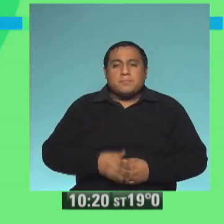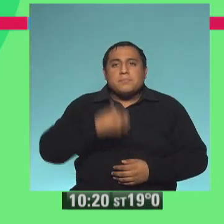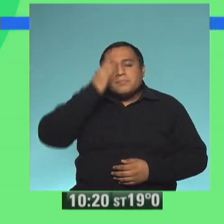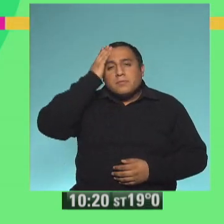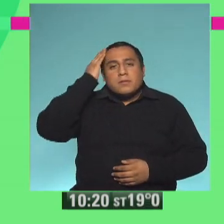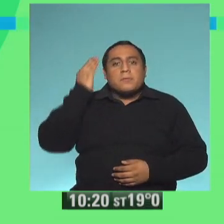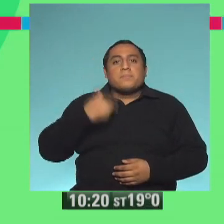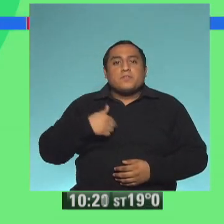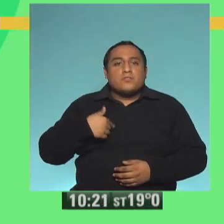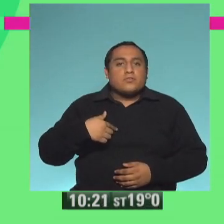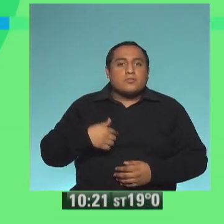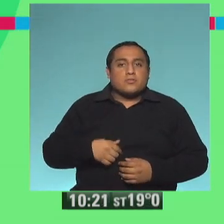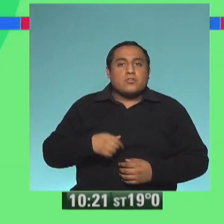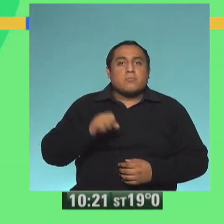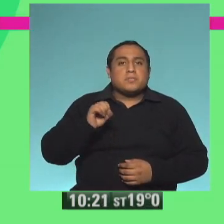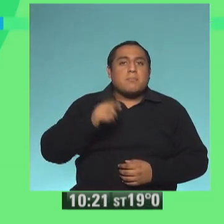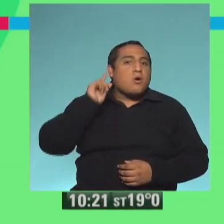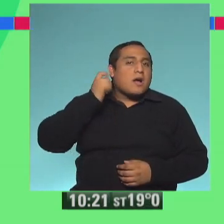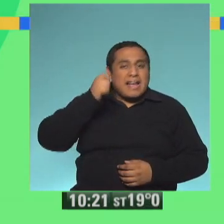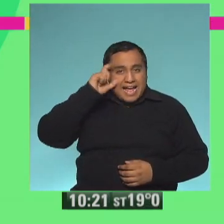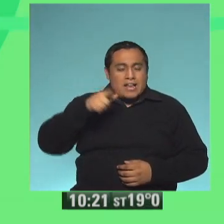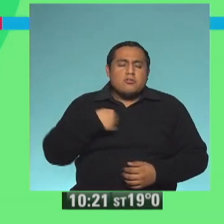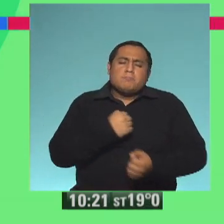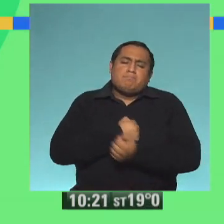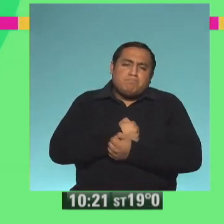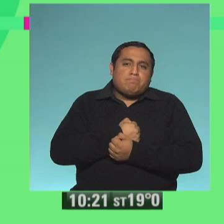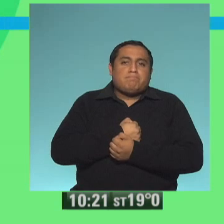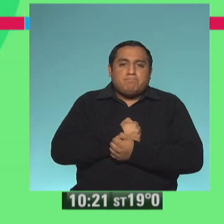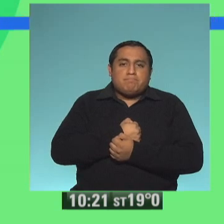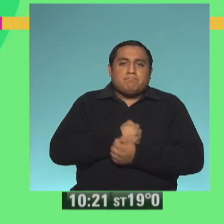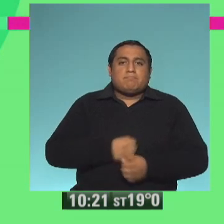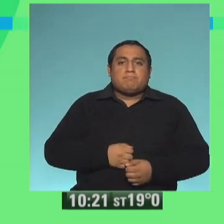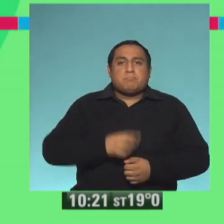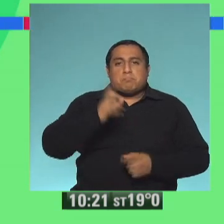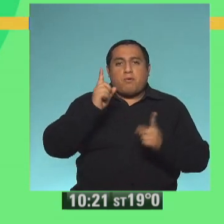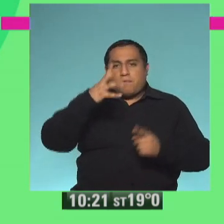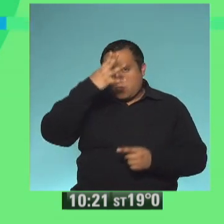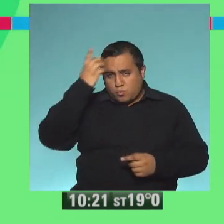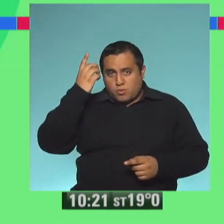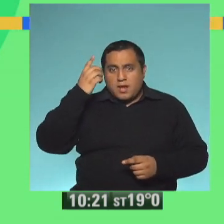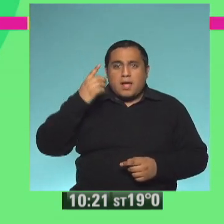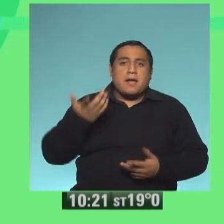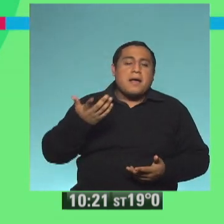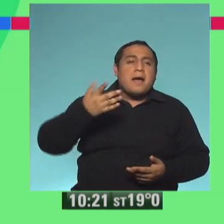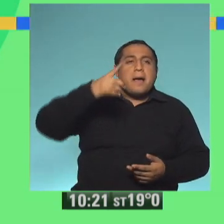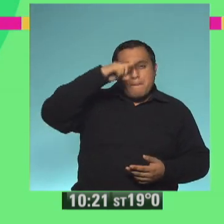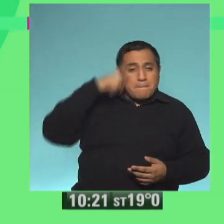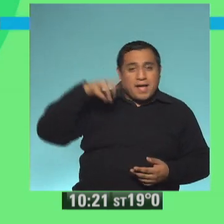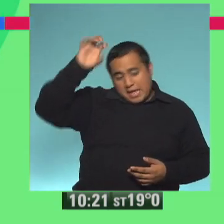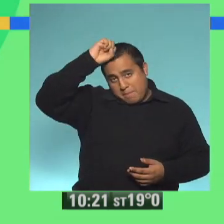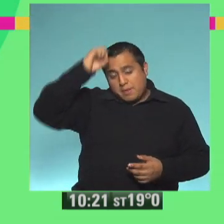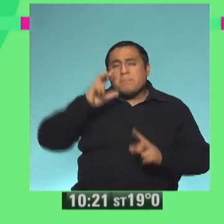los quiero mucho, profe Nuria, Maga y Emi. El aire está en todas partes, dice. Claro que claro.